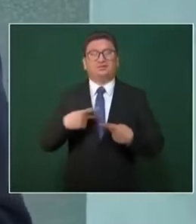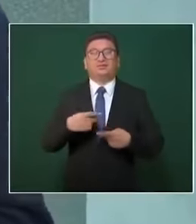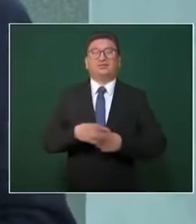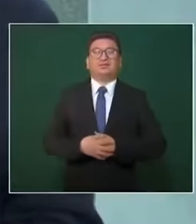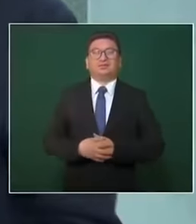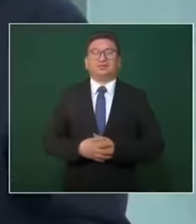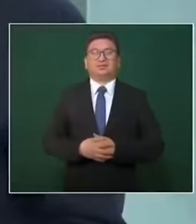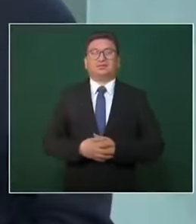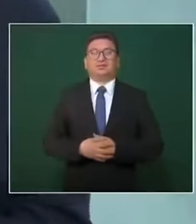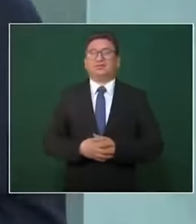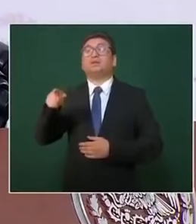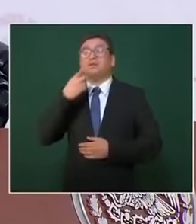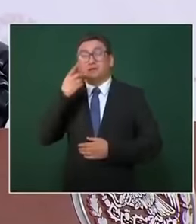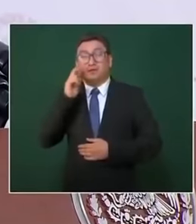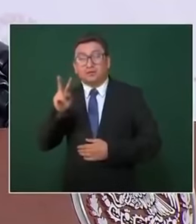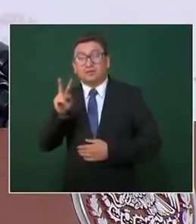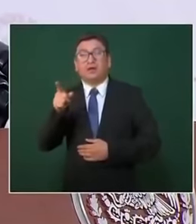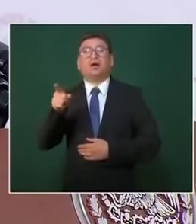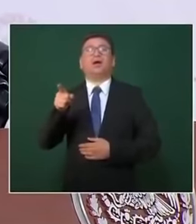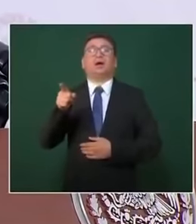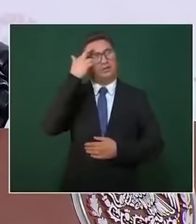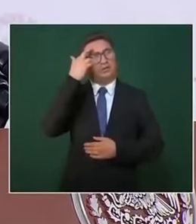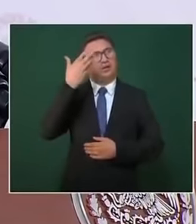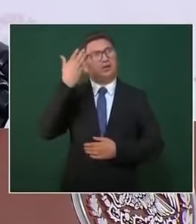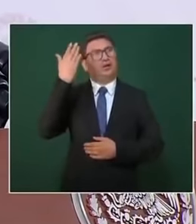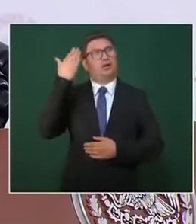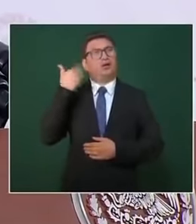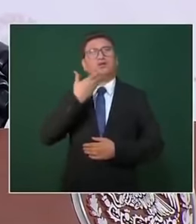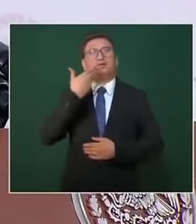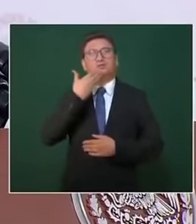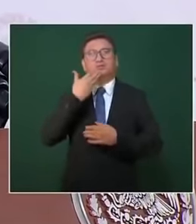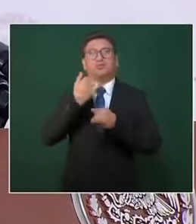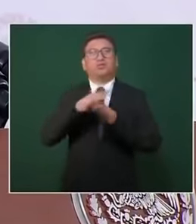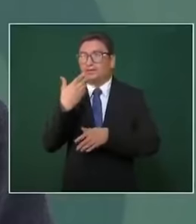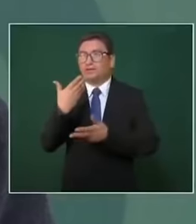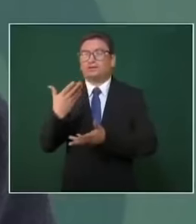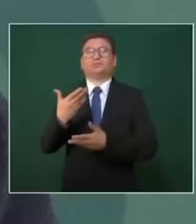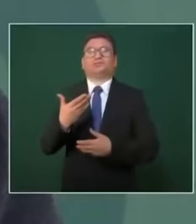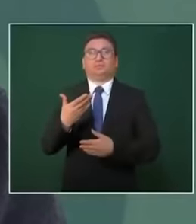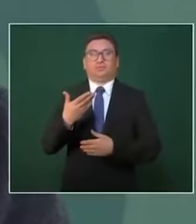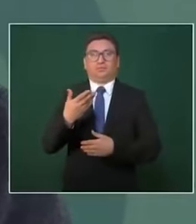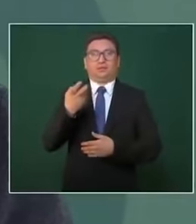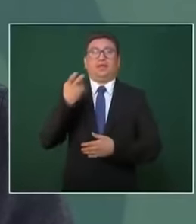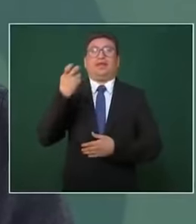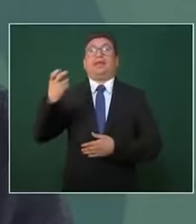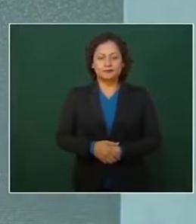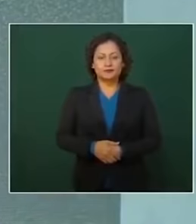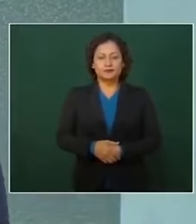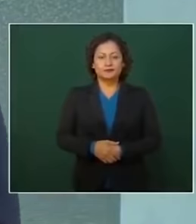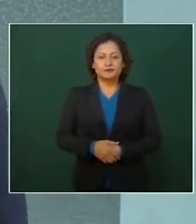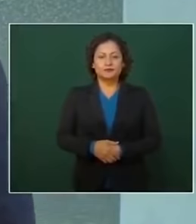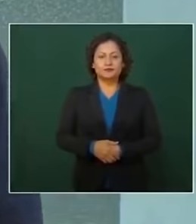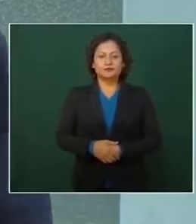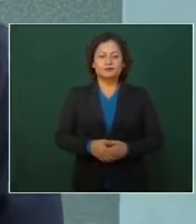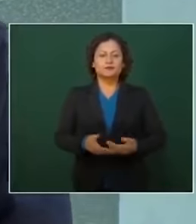en en carmen aristegui al modelo de comunicación a seguir la paradinha de la libertad